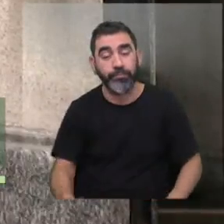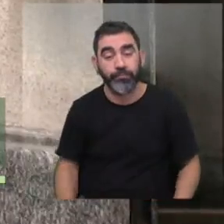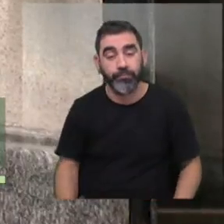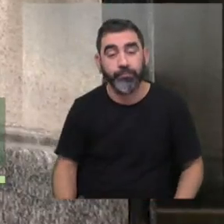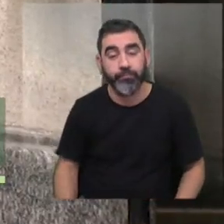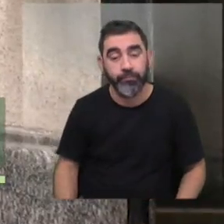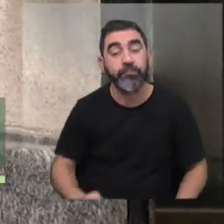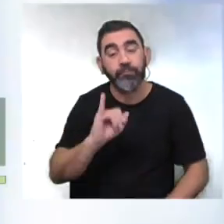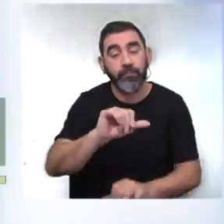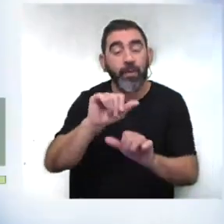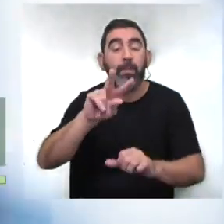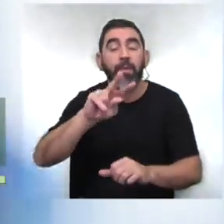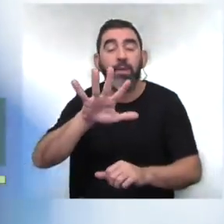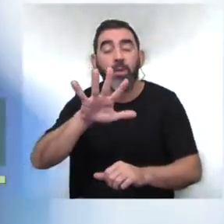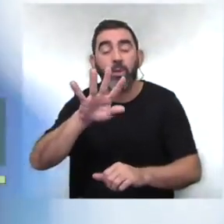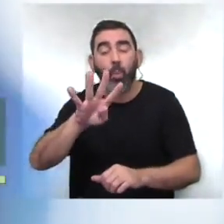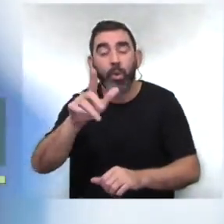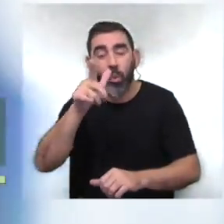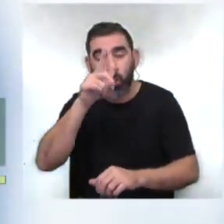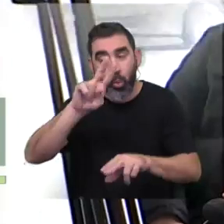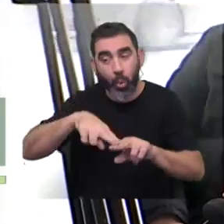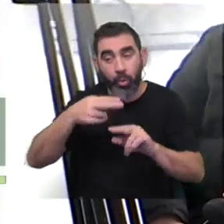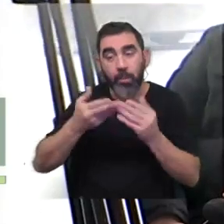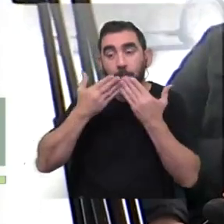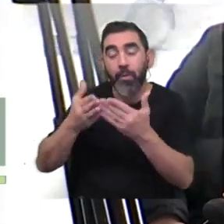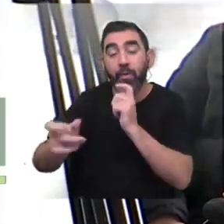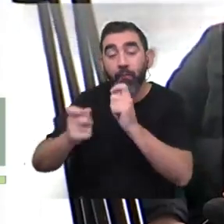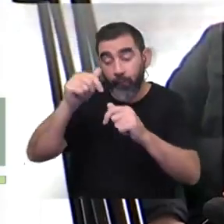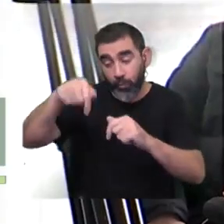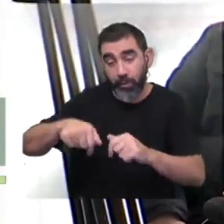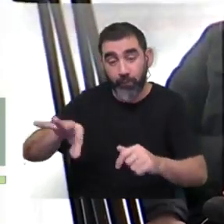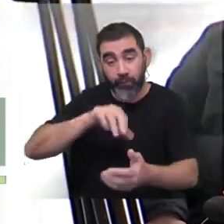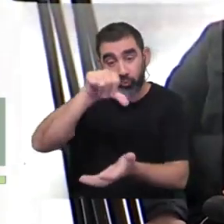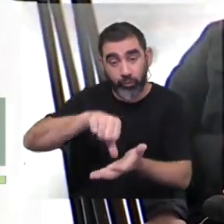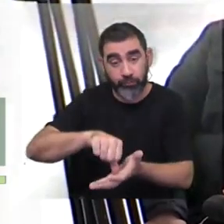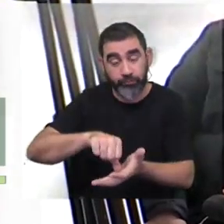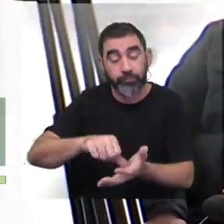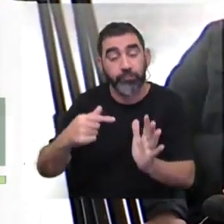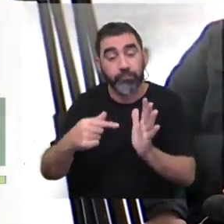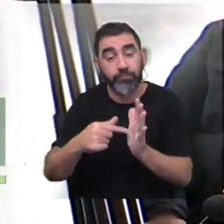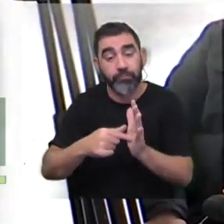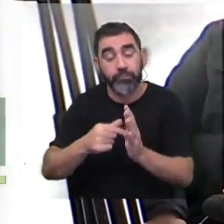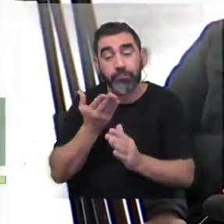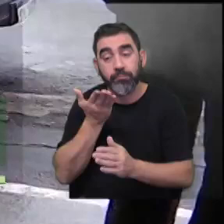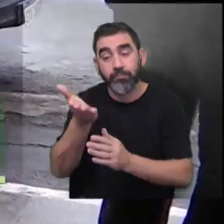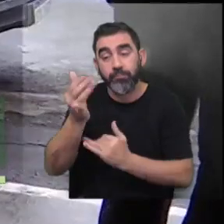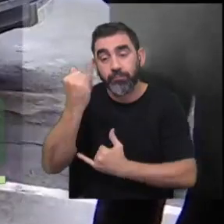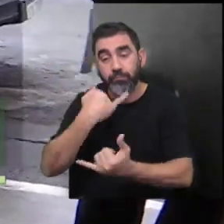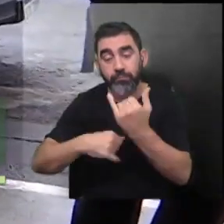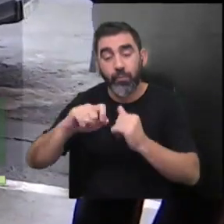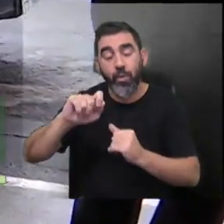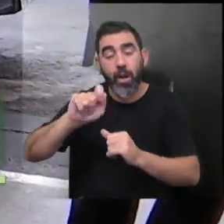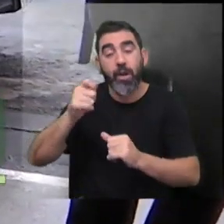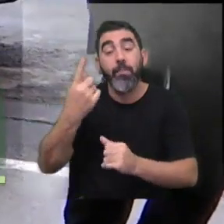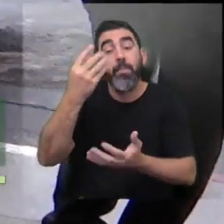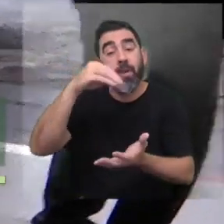hecho lo hizo por el 24 de julio y ante una nueva consulta de meve de noticias ese día el directorio de la ursec resolvió solicitar la información a los canales